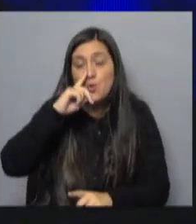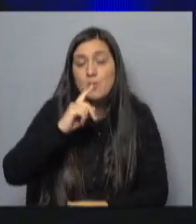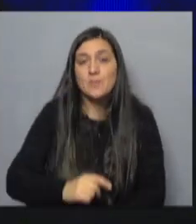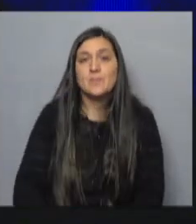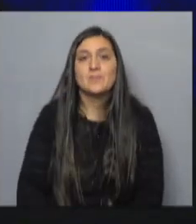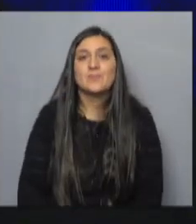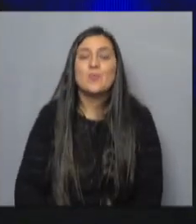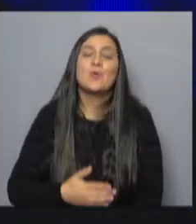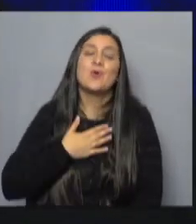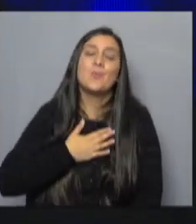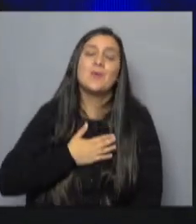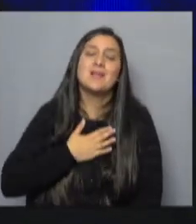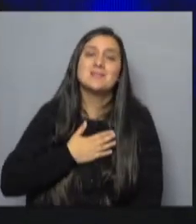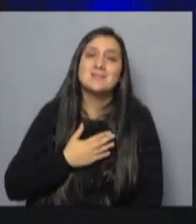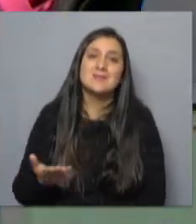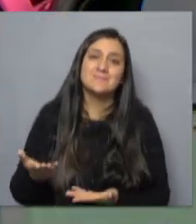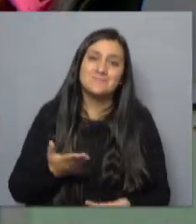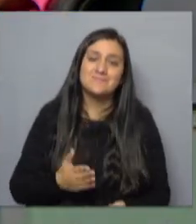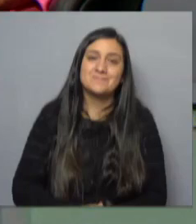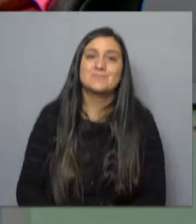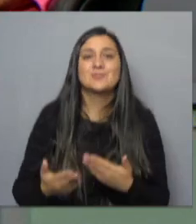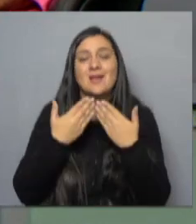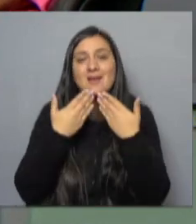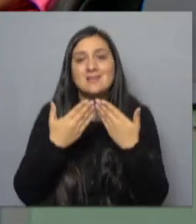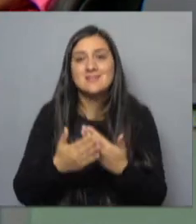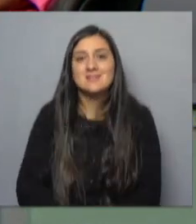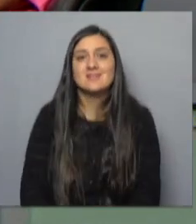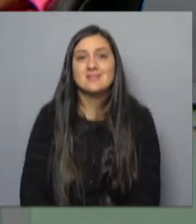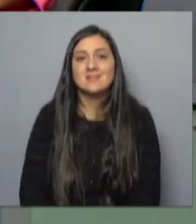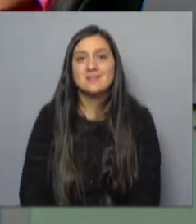Kung Fu, un placer tenerte Muchas por acá, gracias. Vamos arriba. No. Bueno, muy bien. Nosotros, pausa. Nos vamos a una